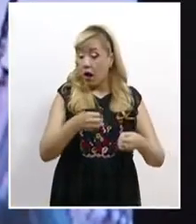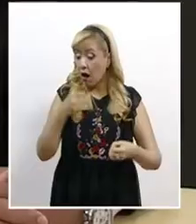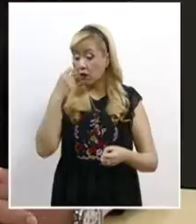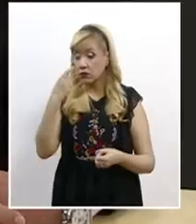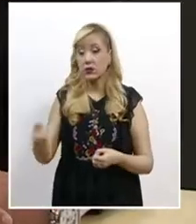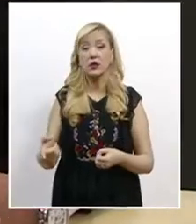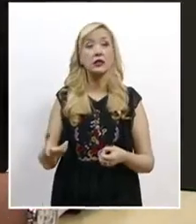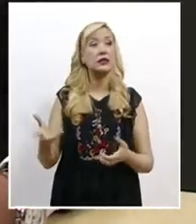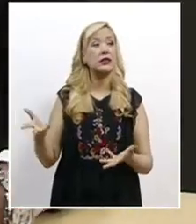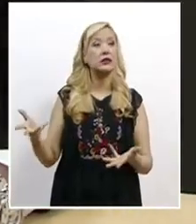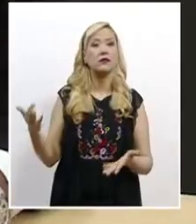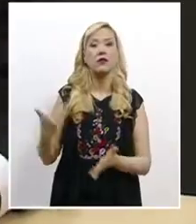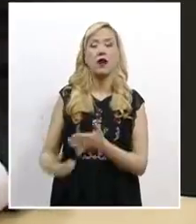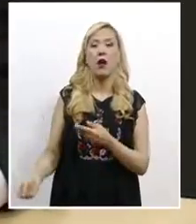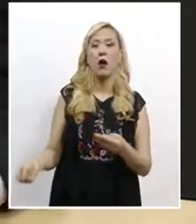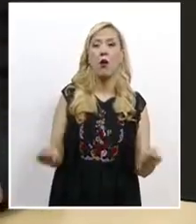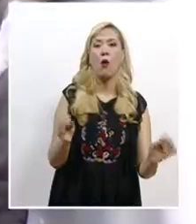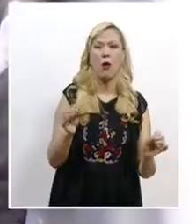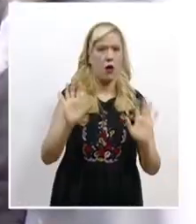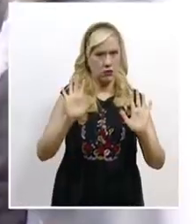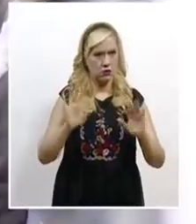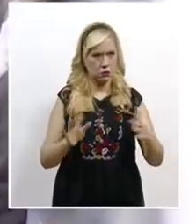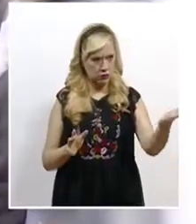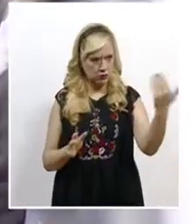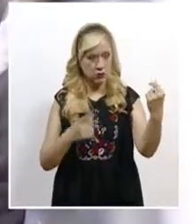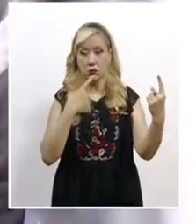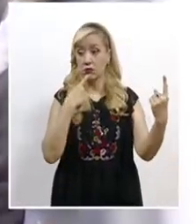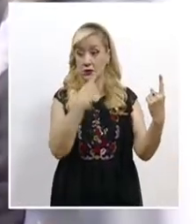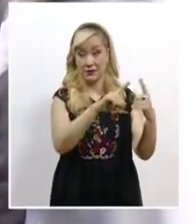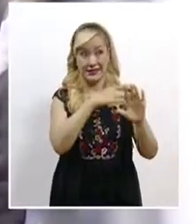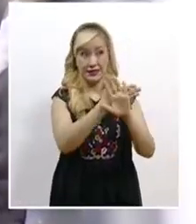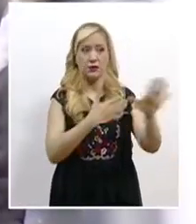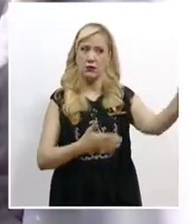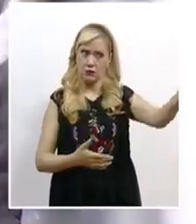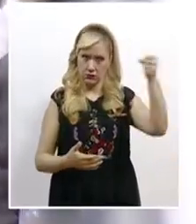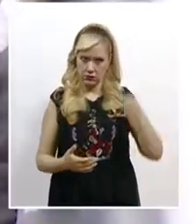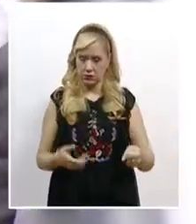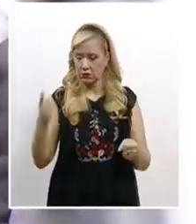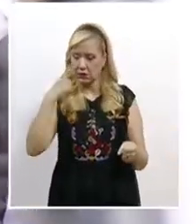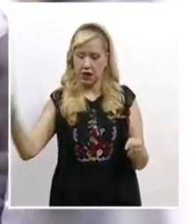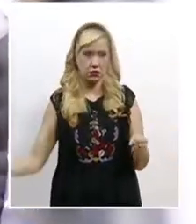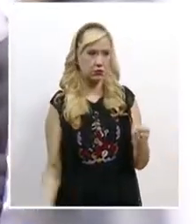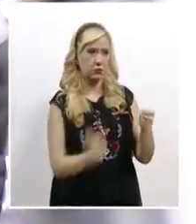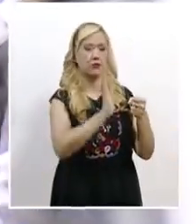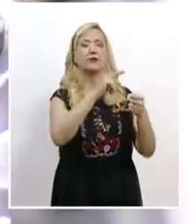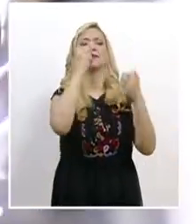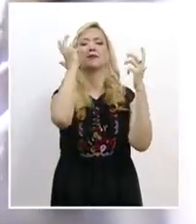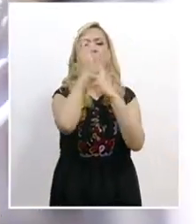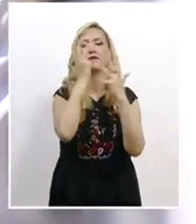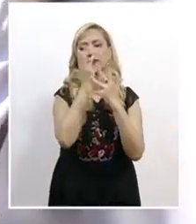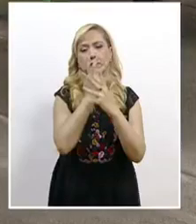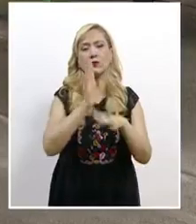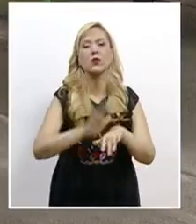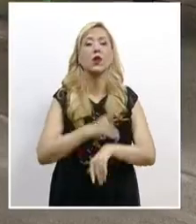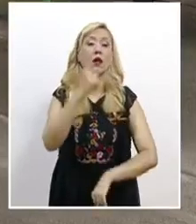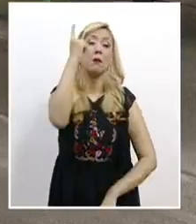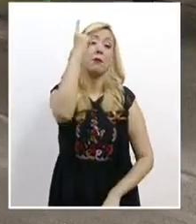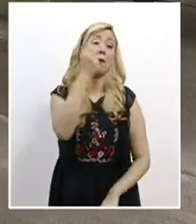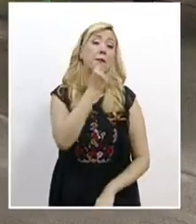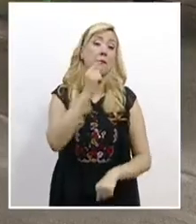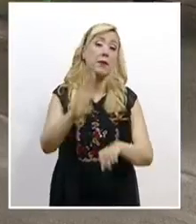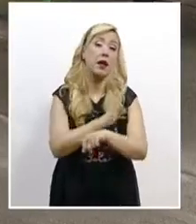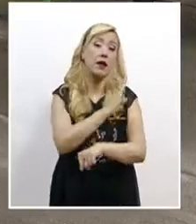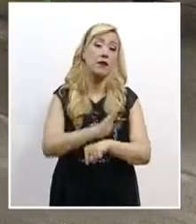se respete el derecho de audiencia de la parte demandada. El órgano jurisdiccional explicó que el interés superior del menor faculta